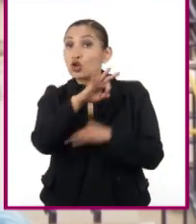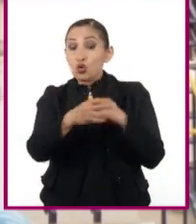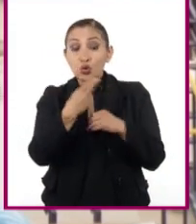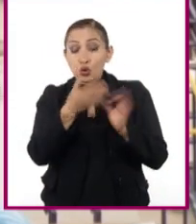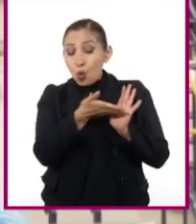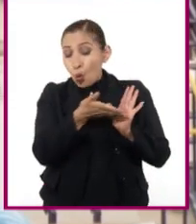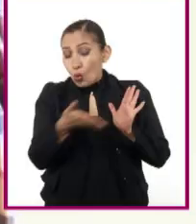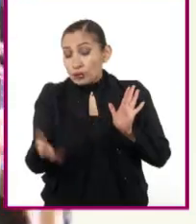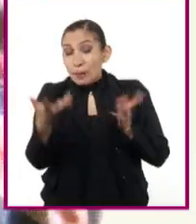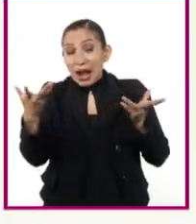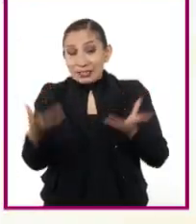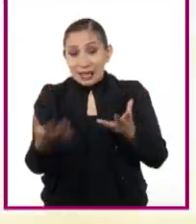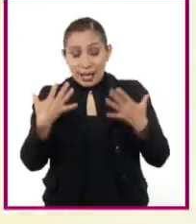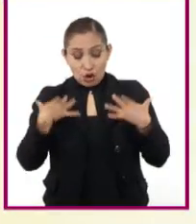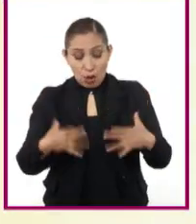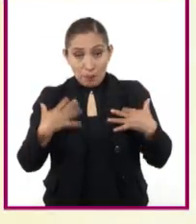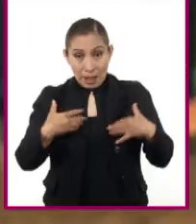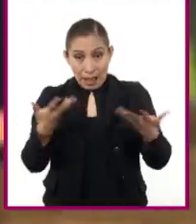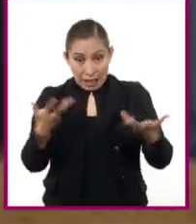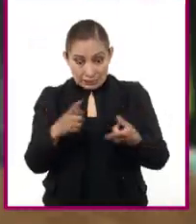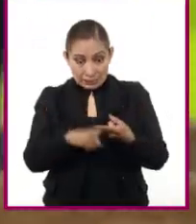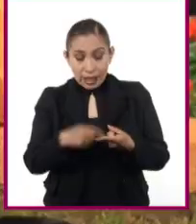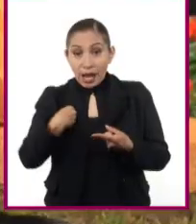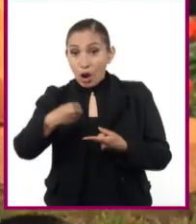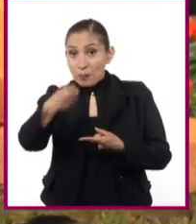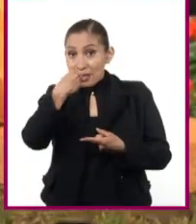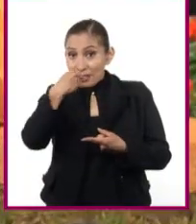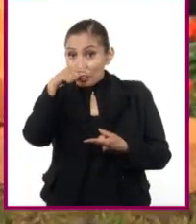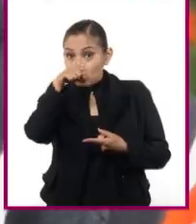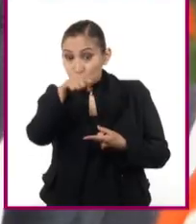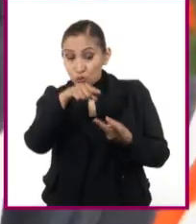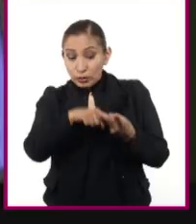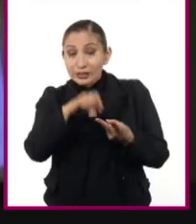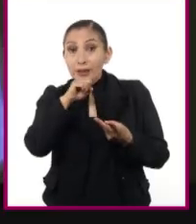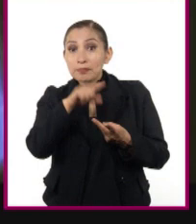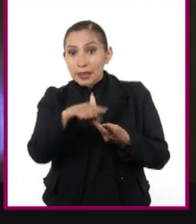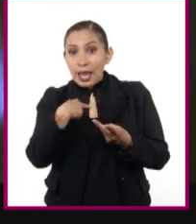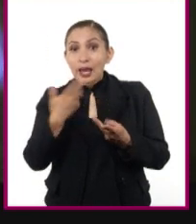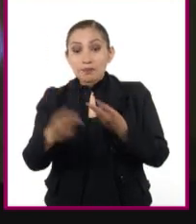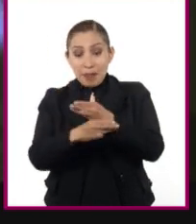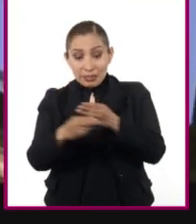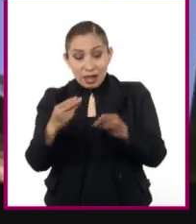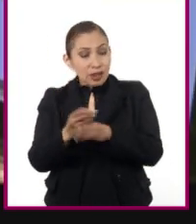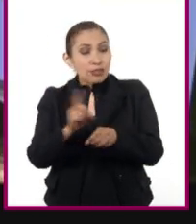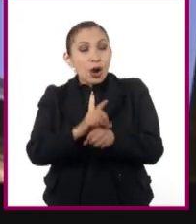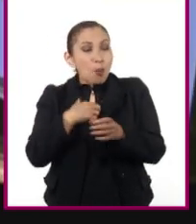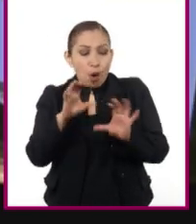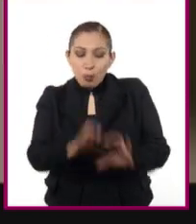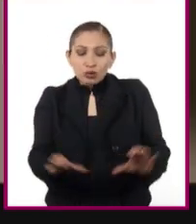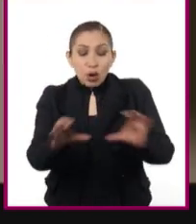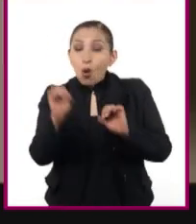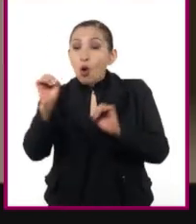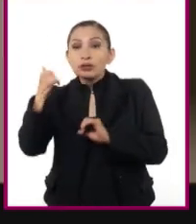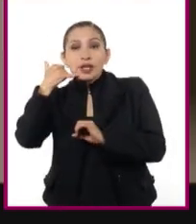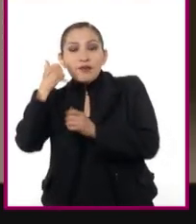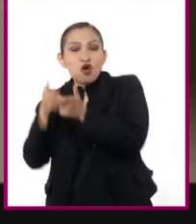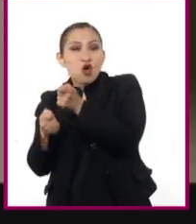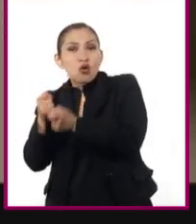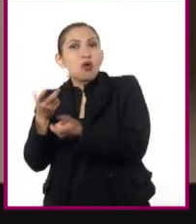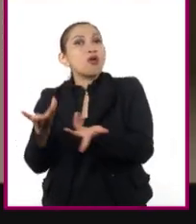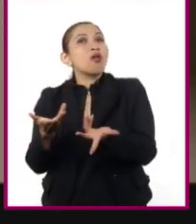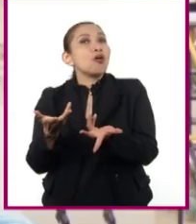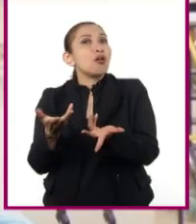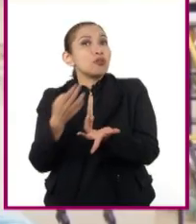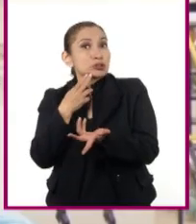la que utilizaron para producir las prendas que vistes, los alimentos que consumes e incluso las herramientas cotidianas como una computadora o un teléfono